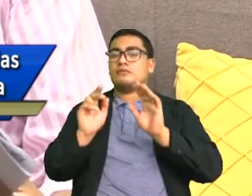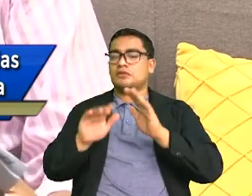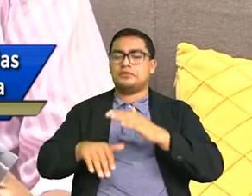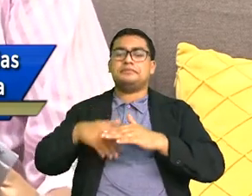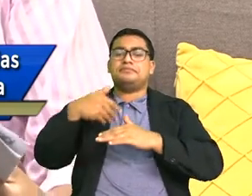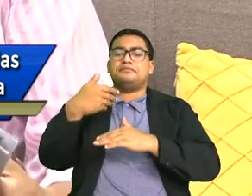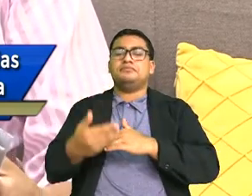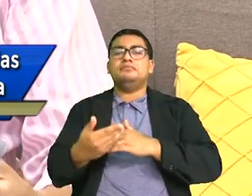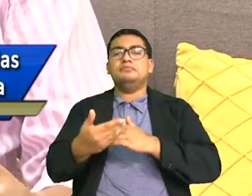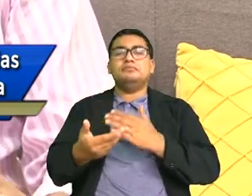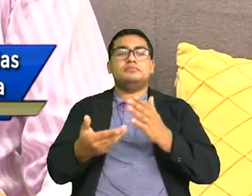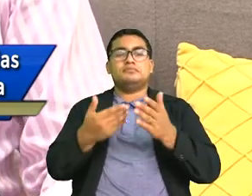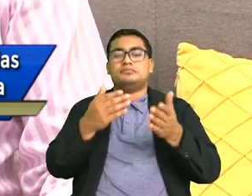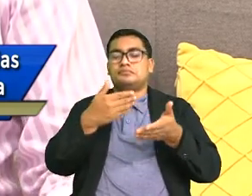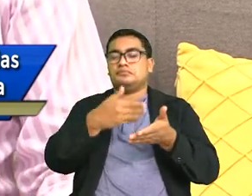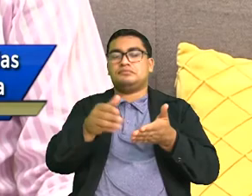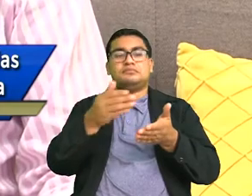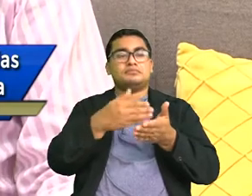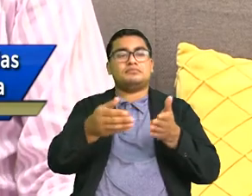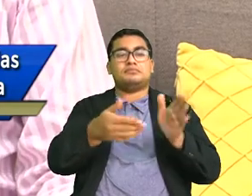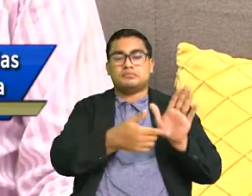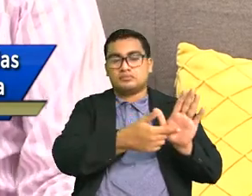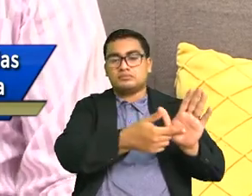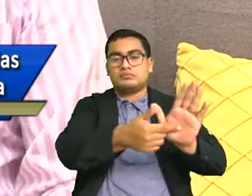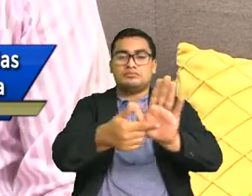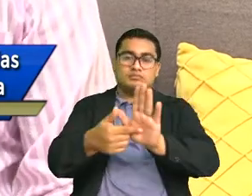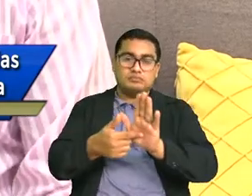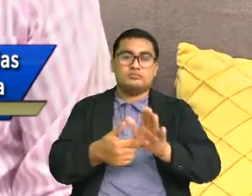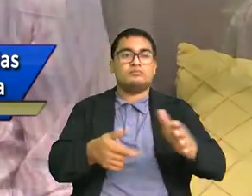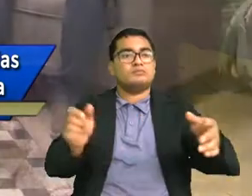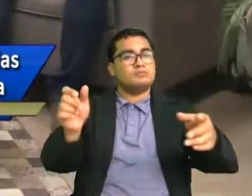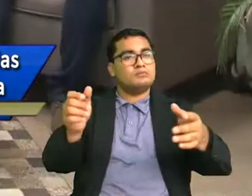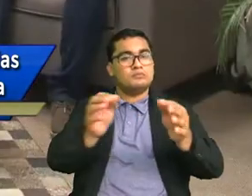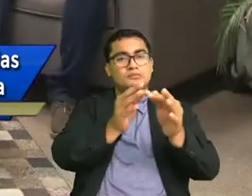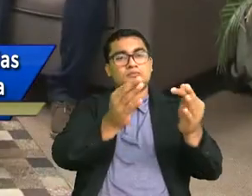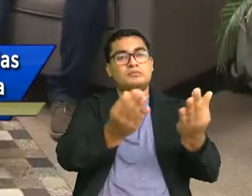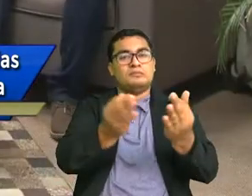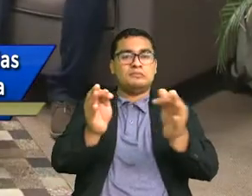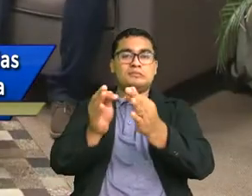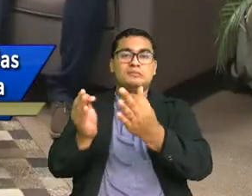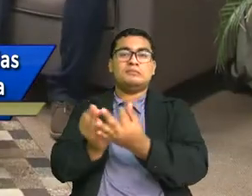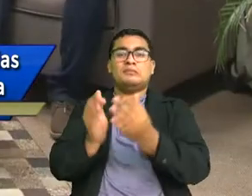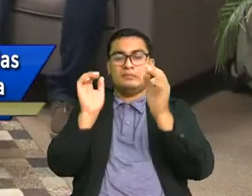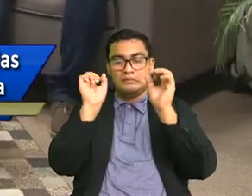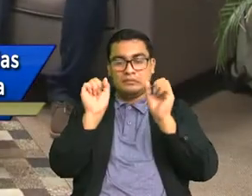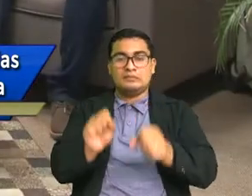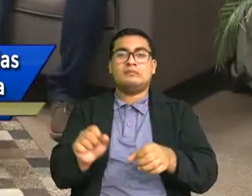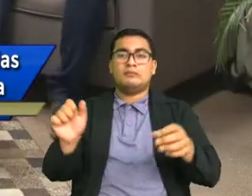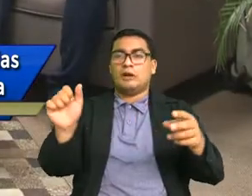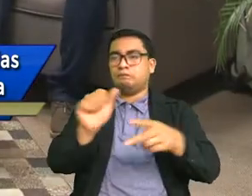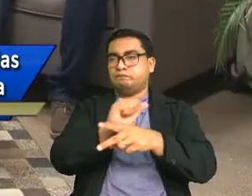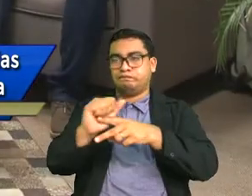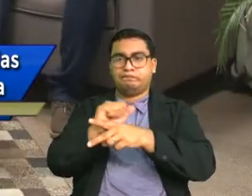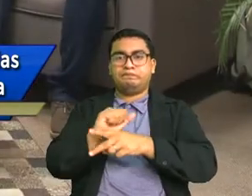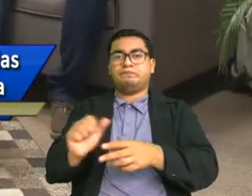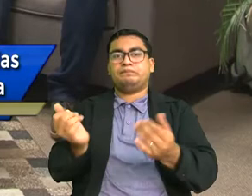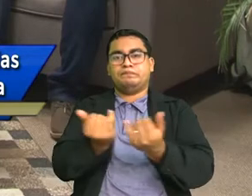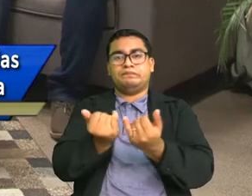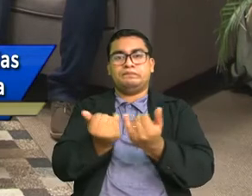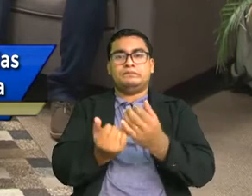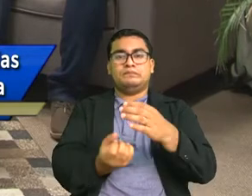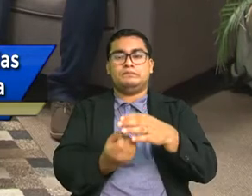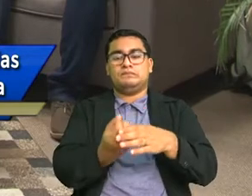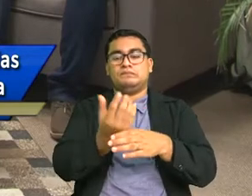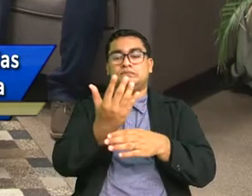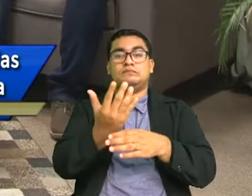que sea que tenga impacto en la familia fácil aplica y es que la familia logre logre reproducirlo por eso que nosotros hablamos de